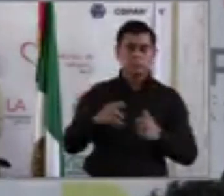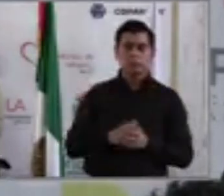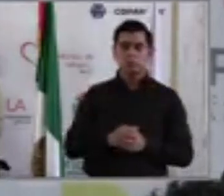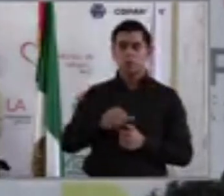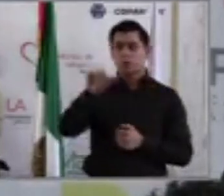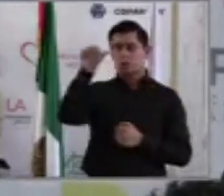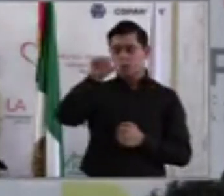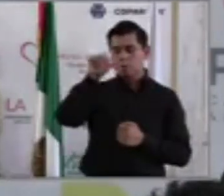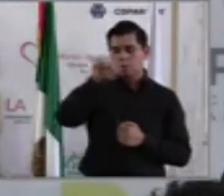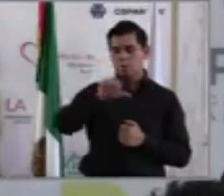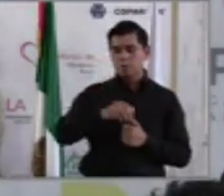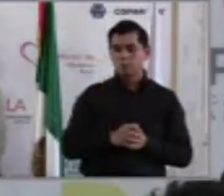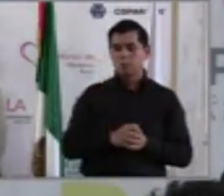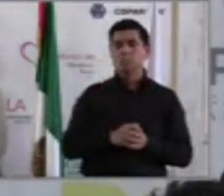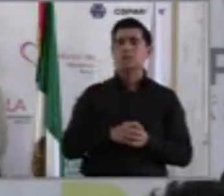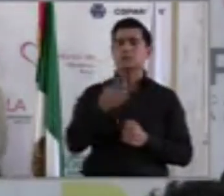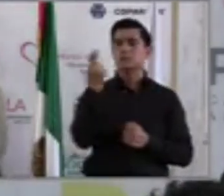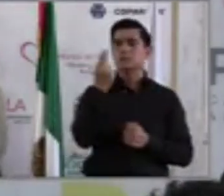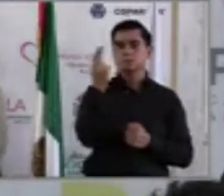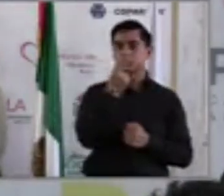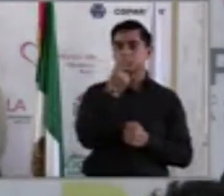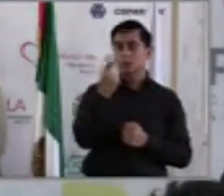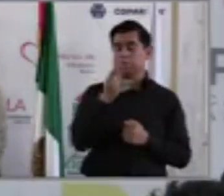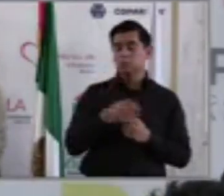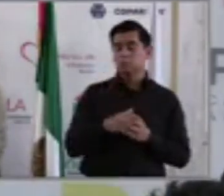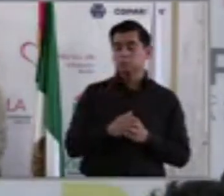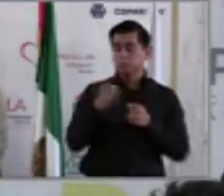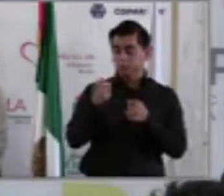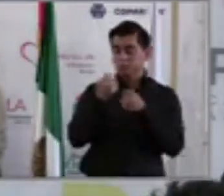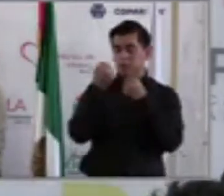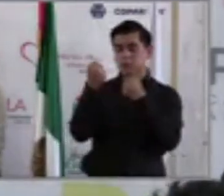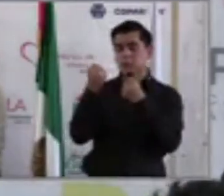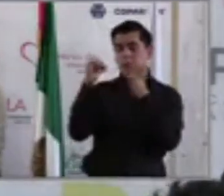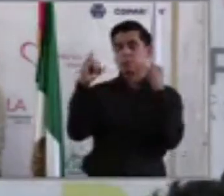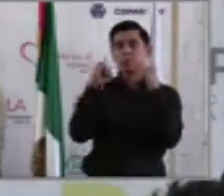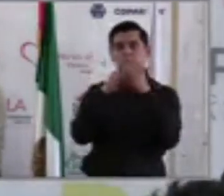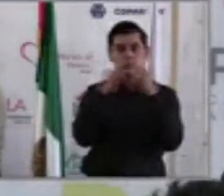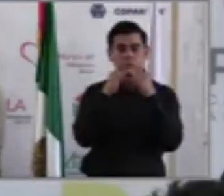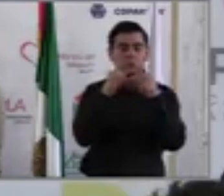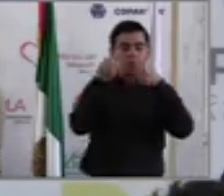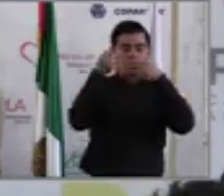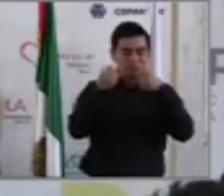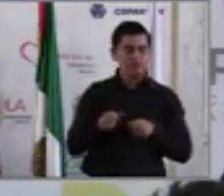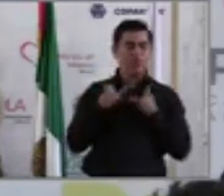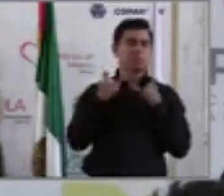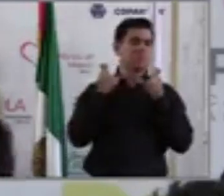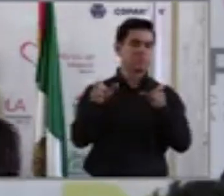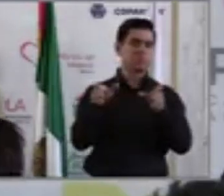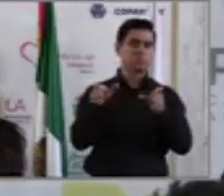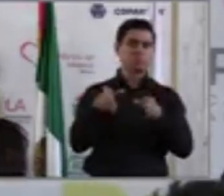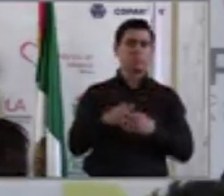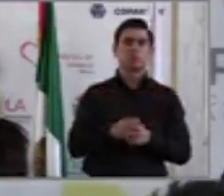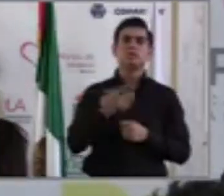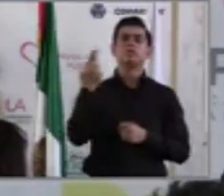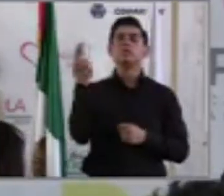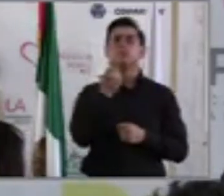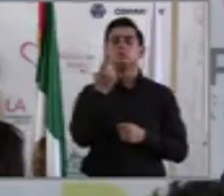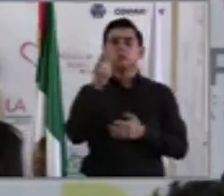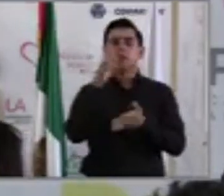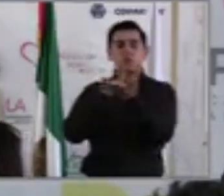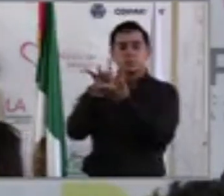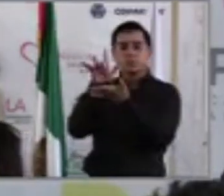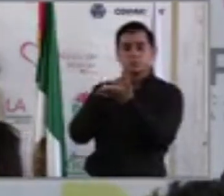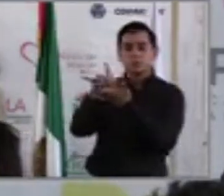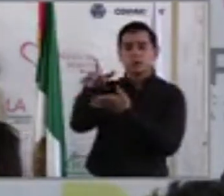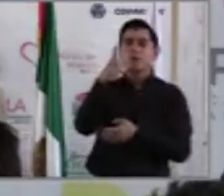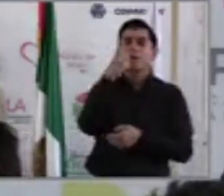Hoy, si no fortalecemos nuestras instituciones de seguridad, si no blindamos a la